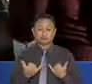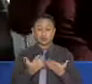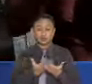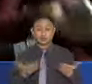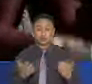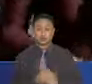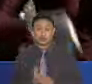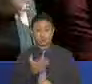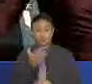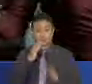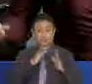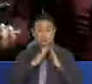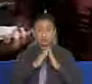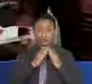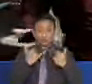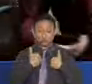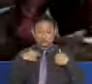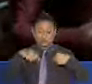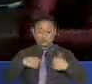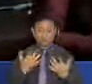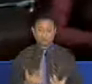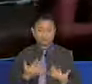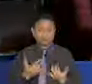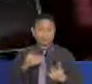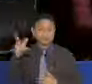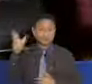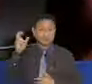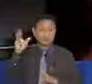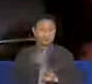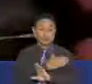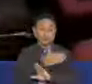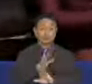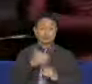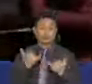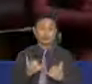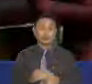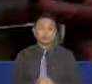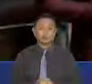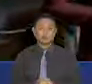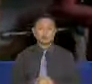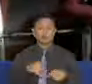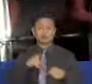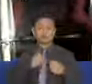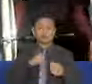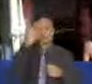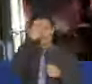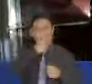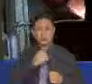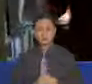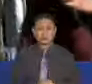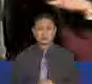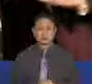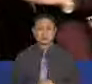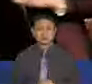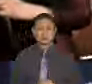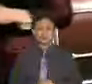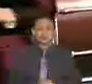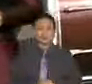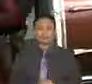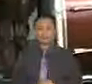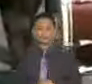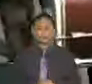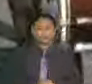seguro usted en su casa y Nosotros también estamos esperando escuchar música que vamos a escuchar en este momento vamos a escuchar